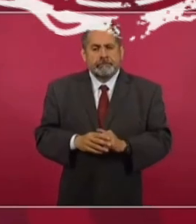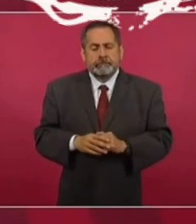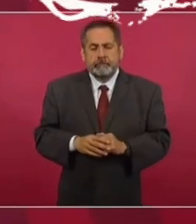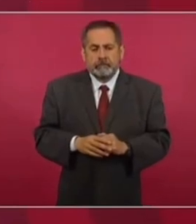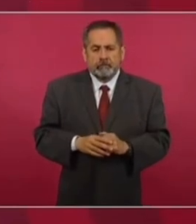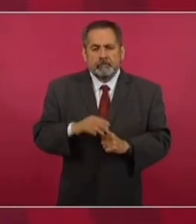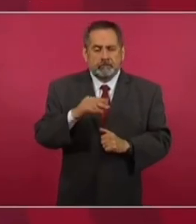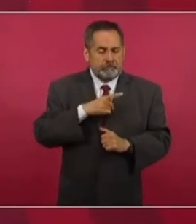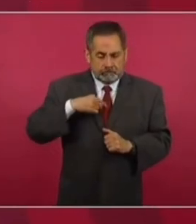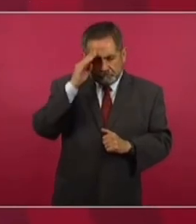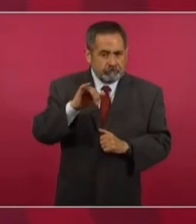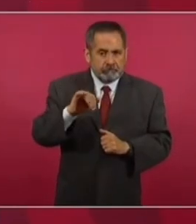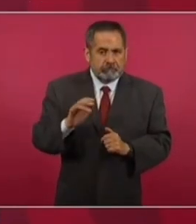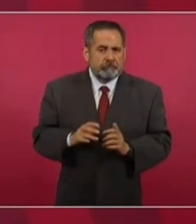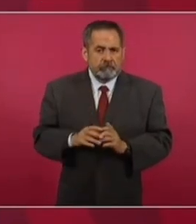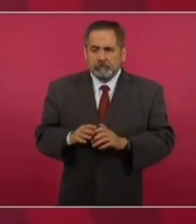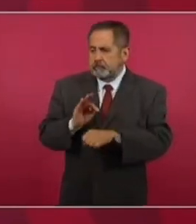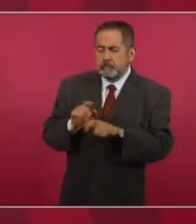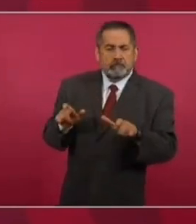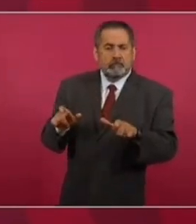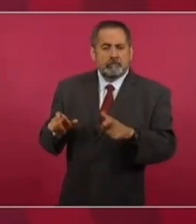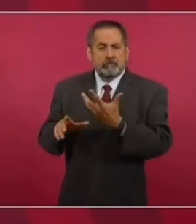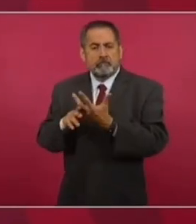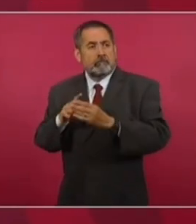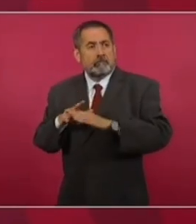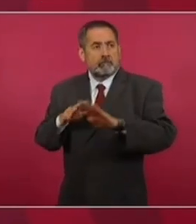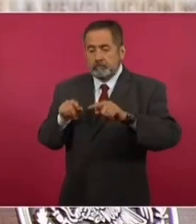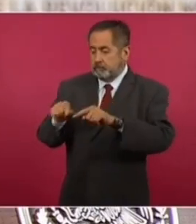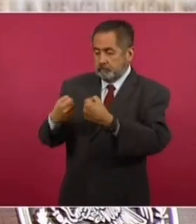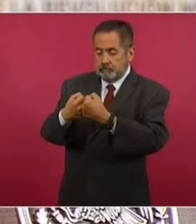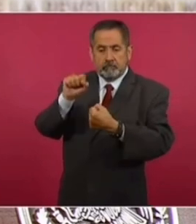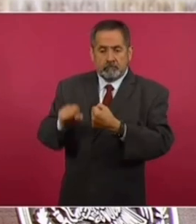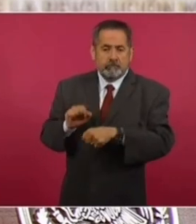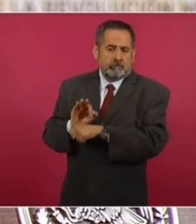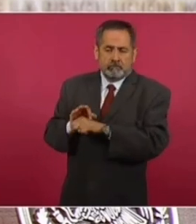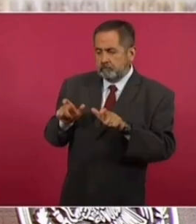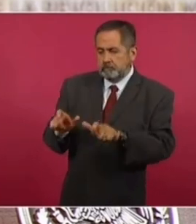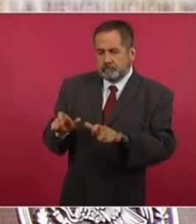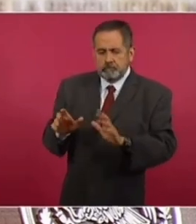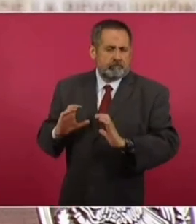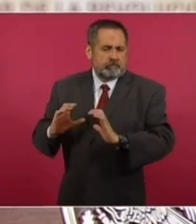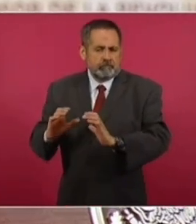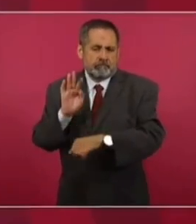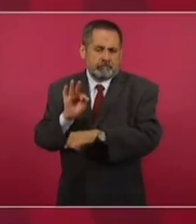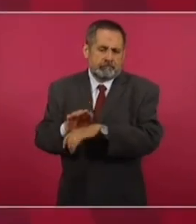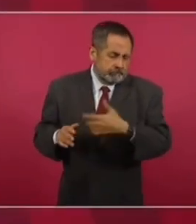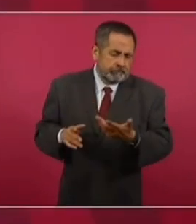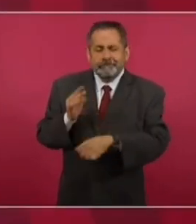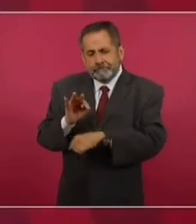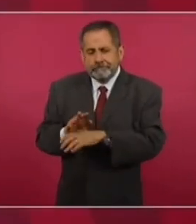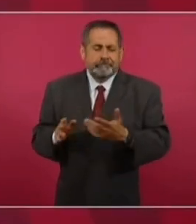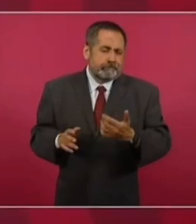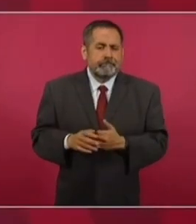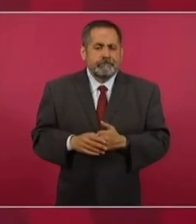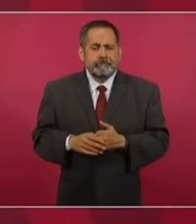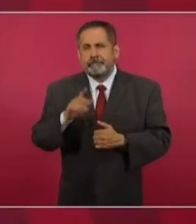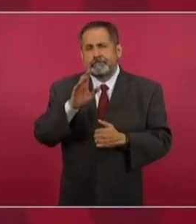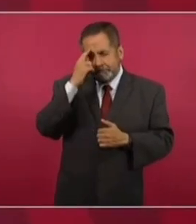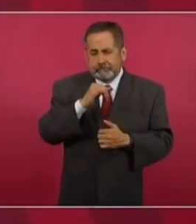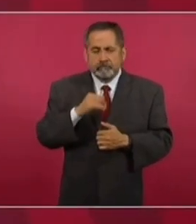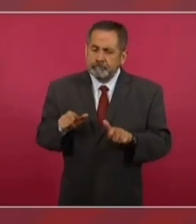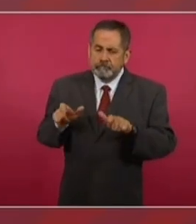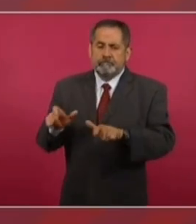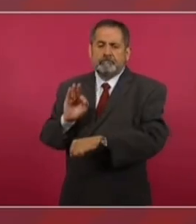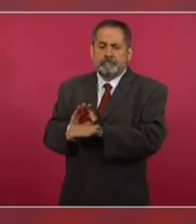Y sí, tenemos que proteger la frontera sur para proteger, aunque parezca contradictorio o paradójico,